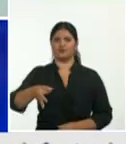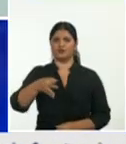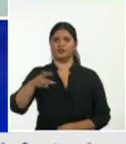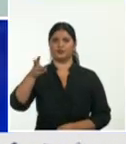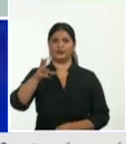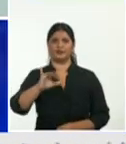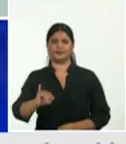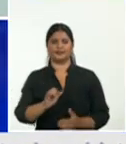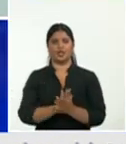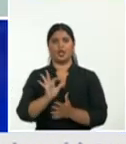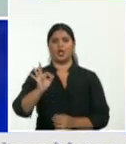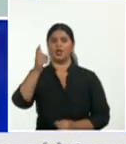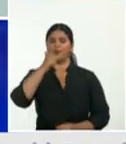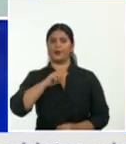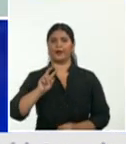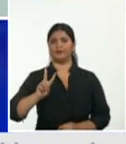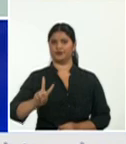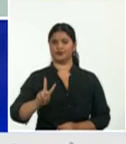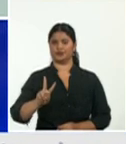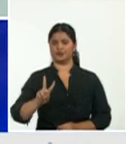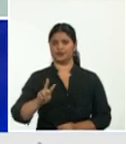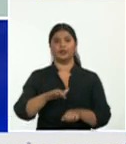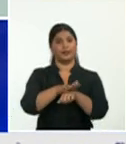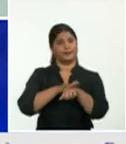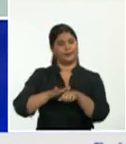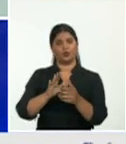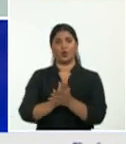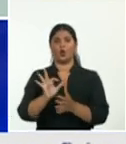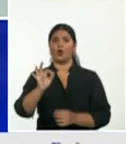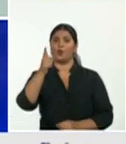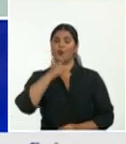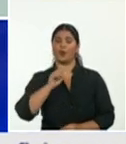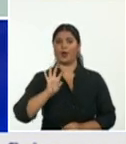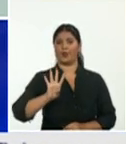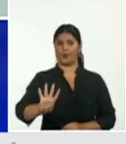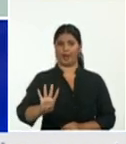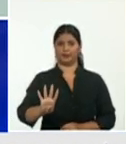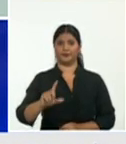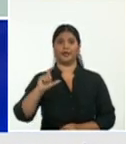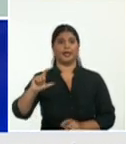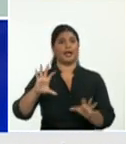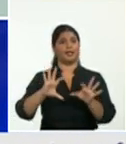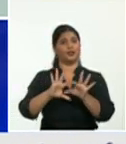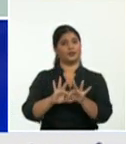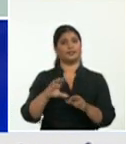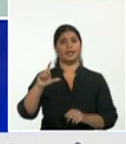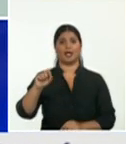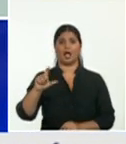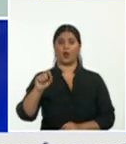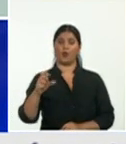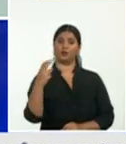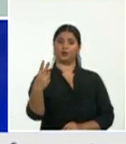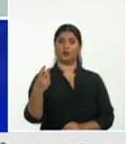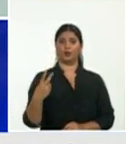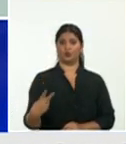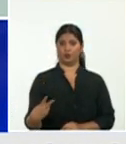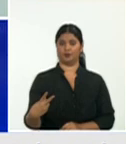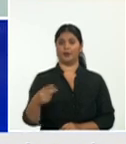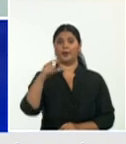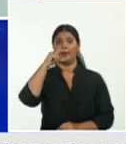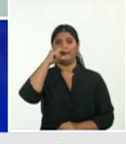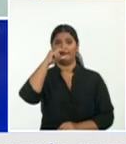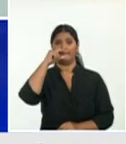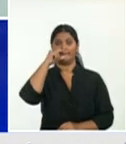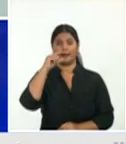García y Cacocún, Moa 4, Calixto García y Cacocún 2 cada uno, Ibanes y Rafael Freire